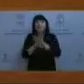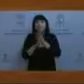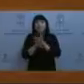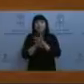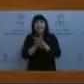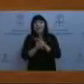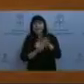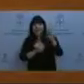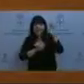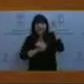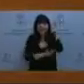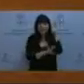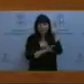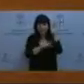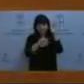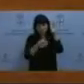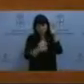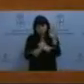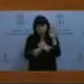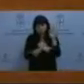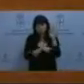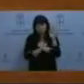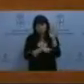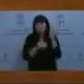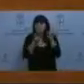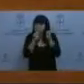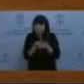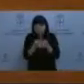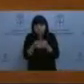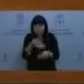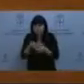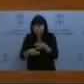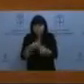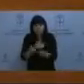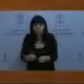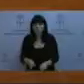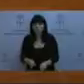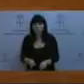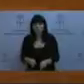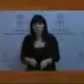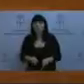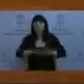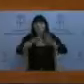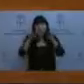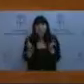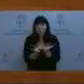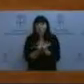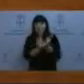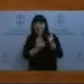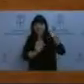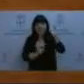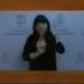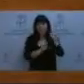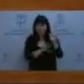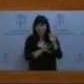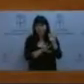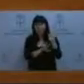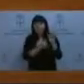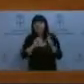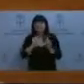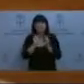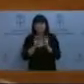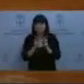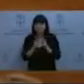todavía peor Con tendencias a ir a peor En el puesto global estamos en el puesto décimo cuarto Y lo que es para mí todavía mucho peor Vamos a peor Es decir, con